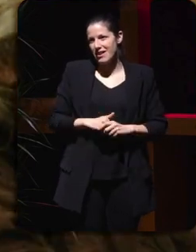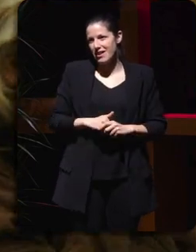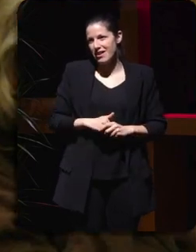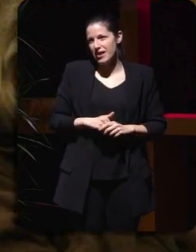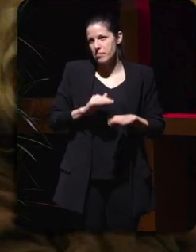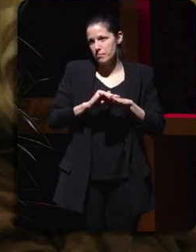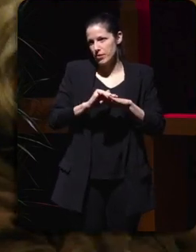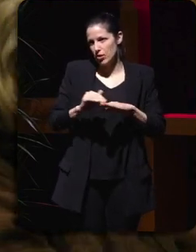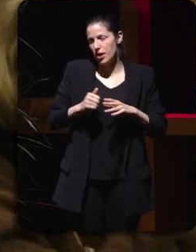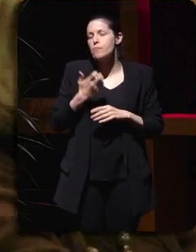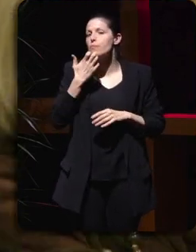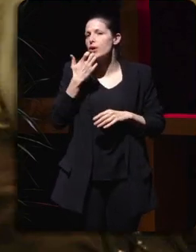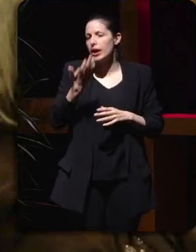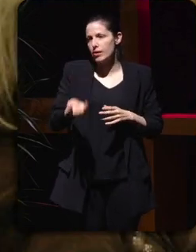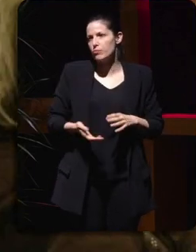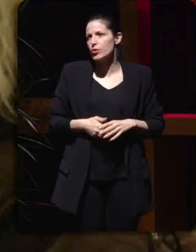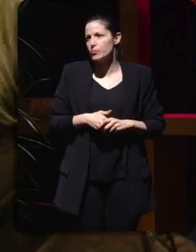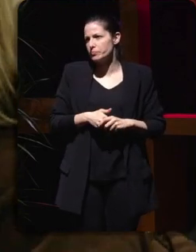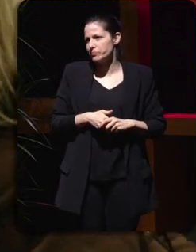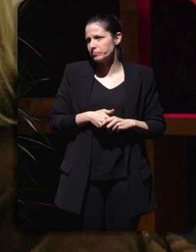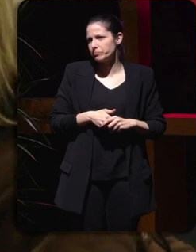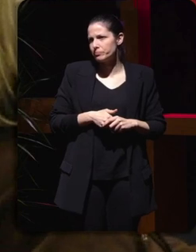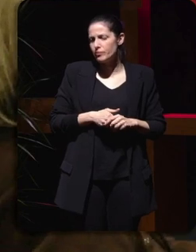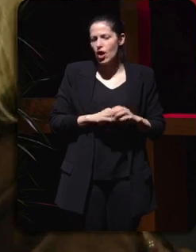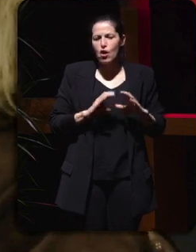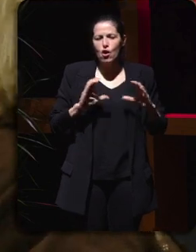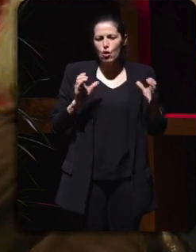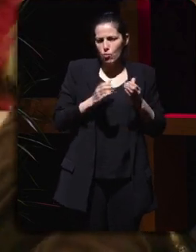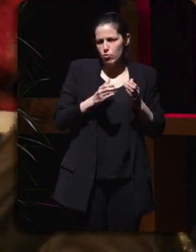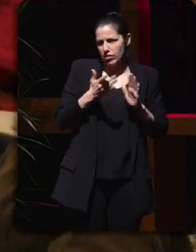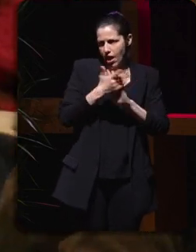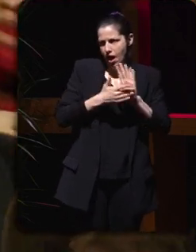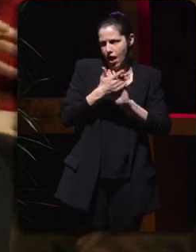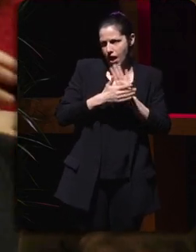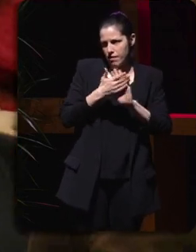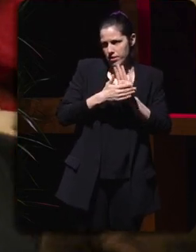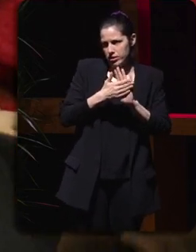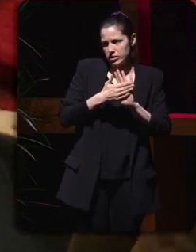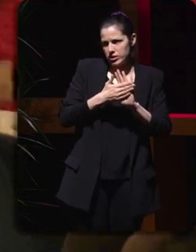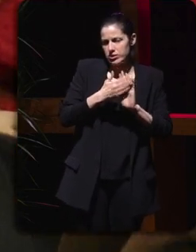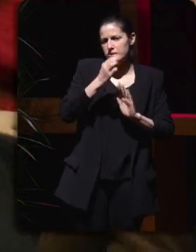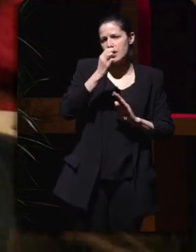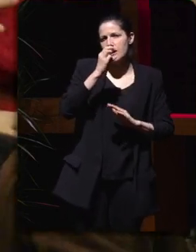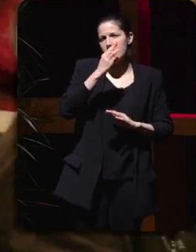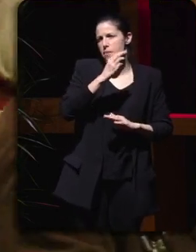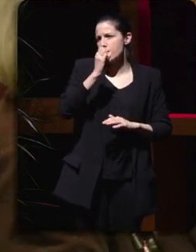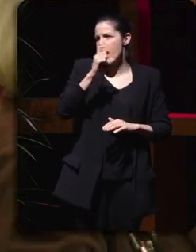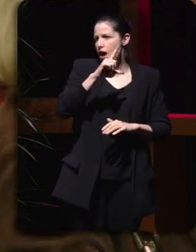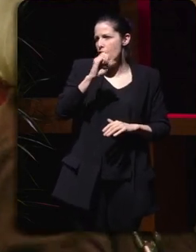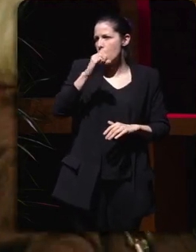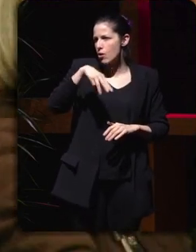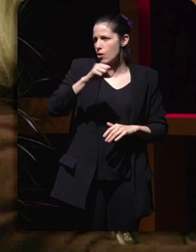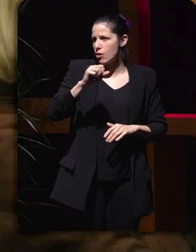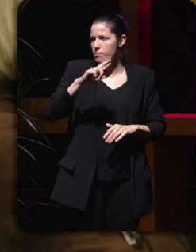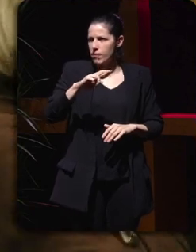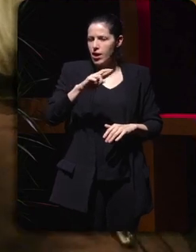bueno que por ejemplo bueno en la comunidad de hablantes del Tarahumara no distinguían bien los tonos intermedios Entre